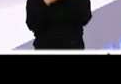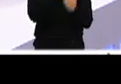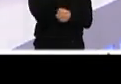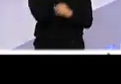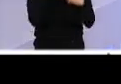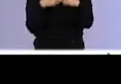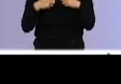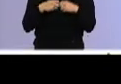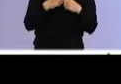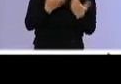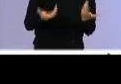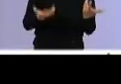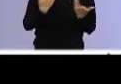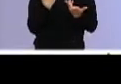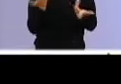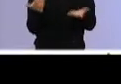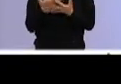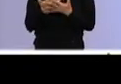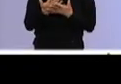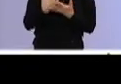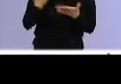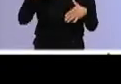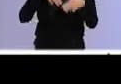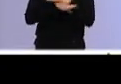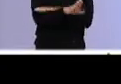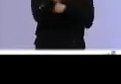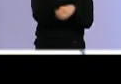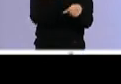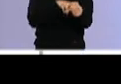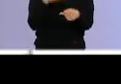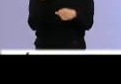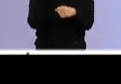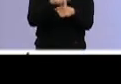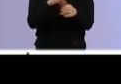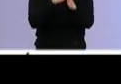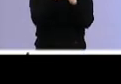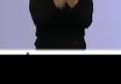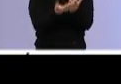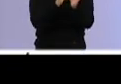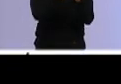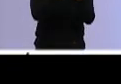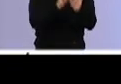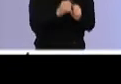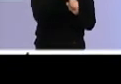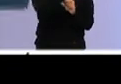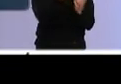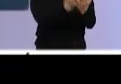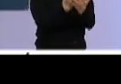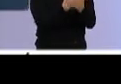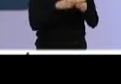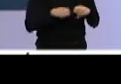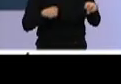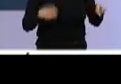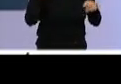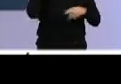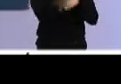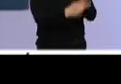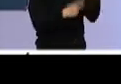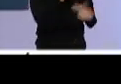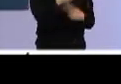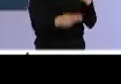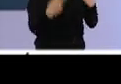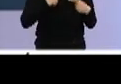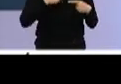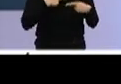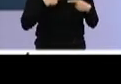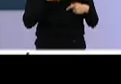muy estresados. Entramos a los hospitales con libros en salas de hospitalización para préstamo, con los